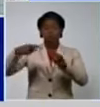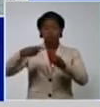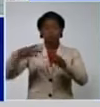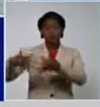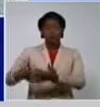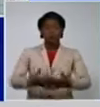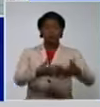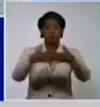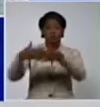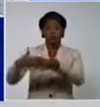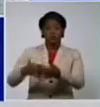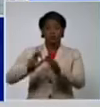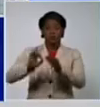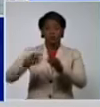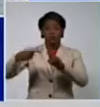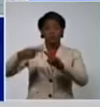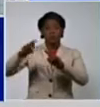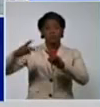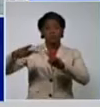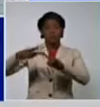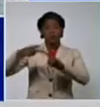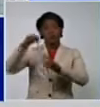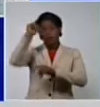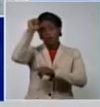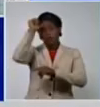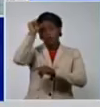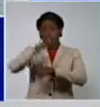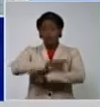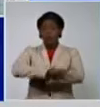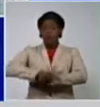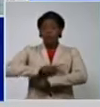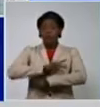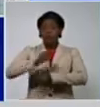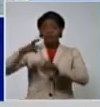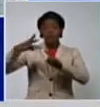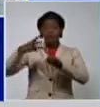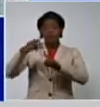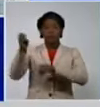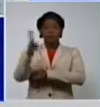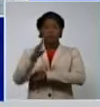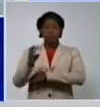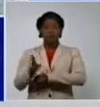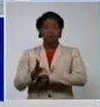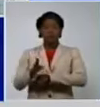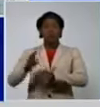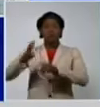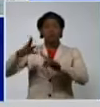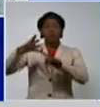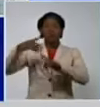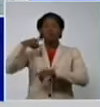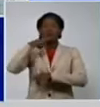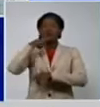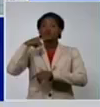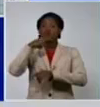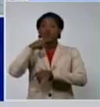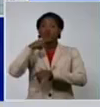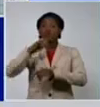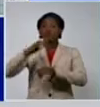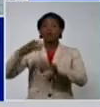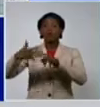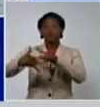29.207.486. Le sigue la India, le sigue Brasil, le sigue Rusia, Reino